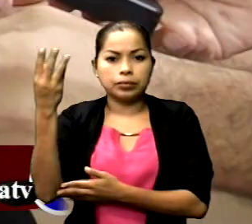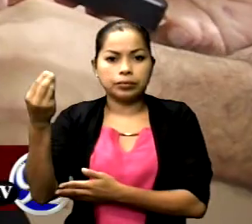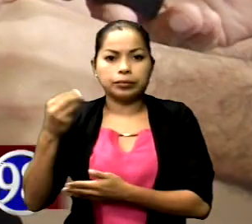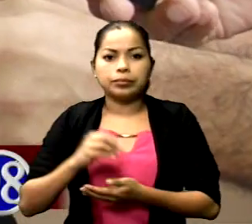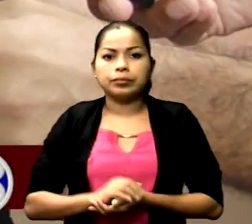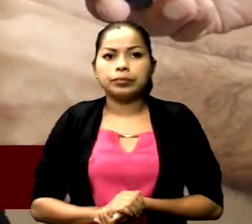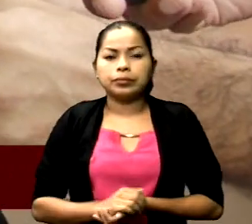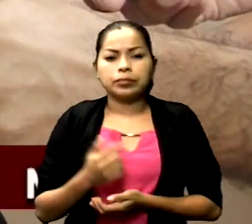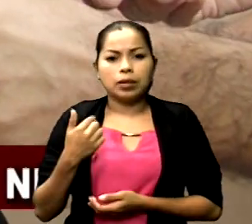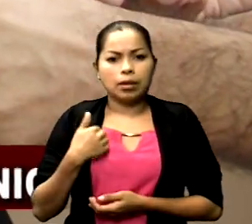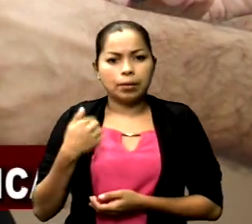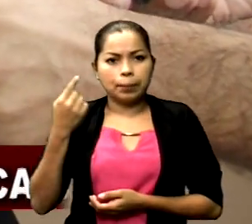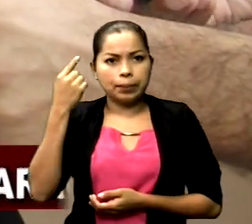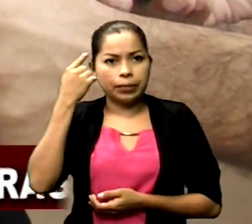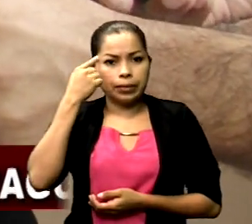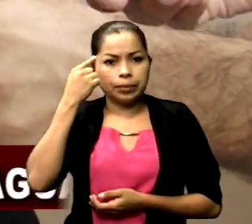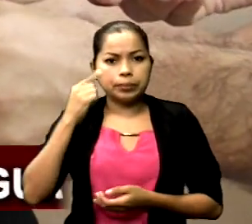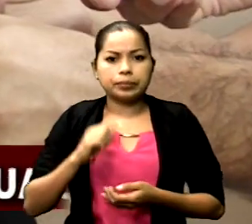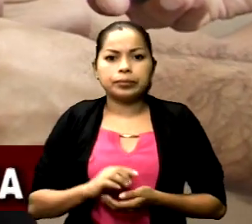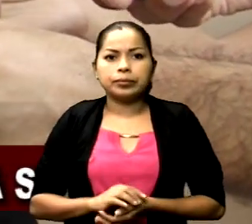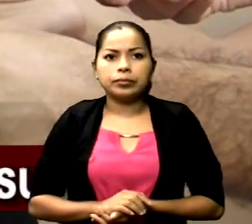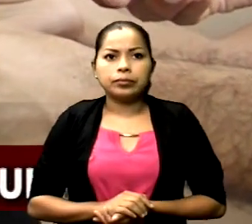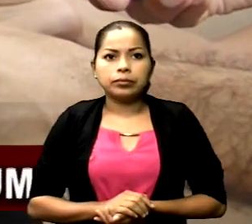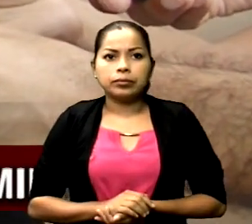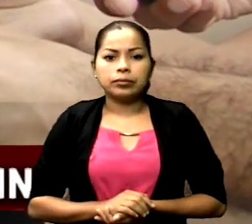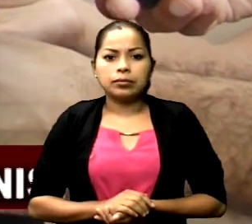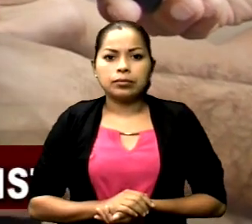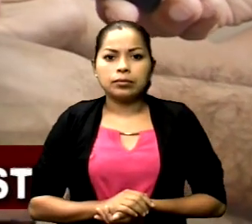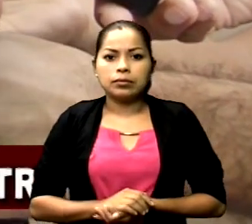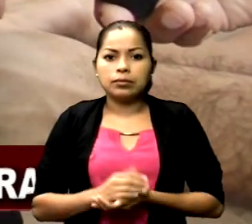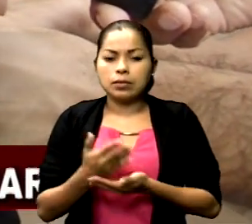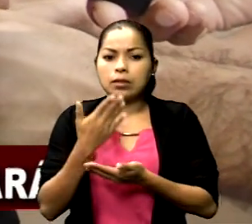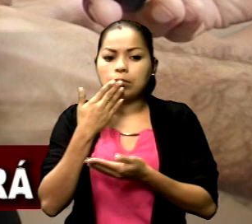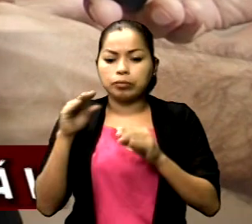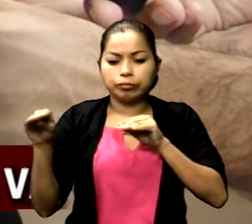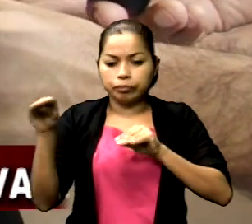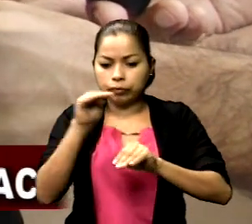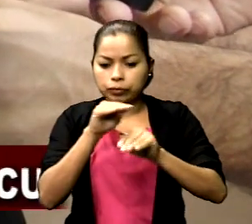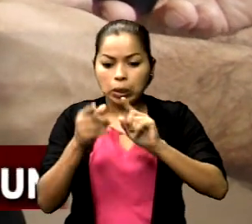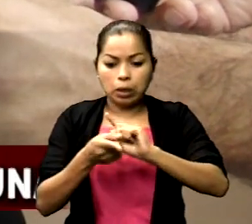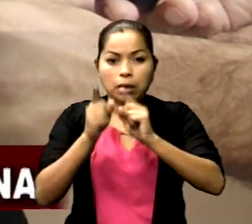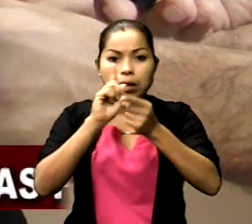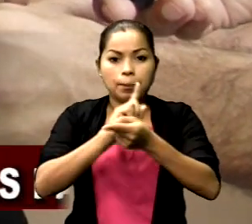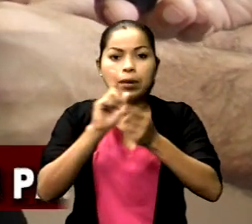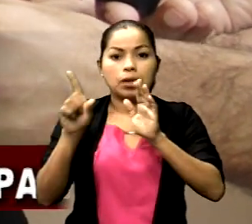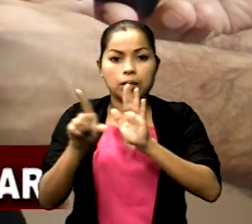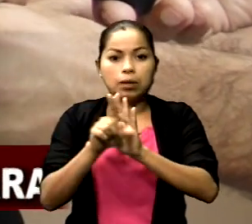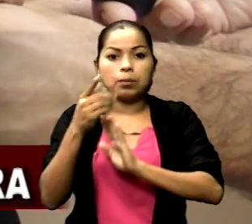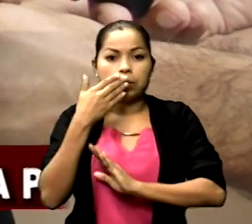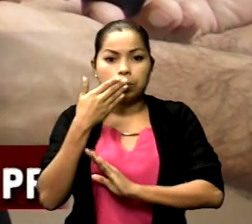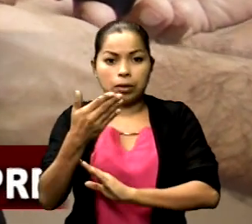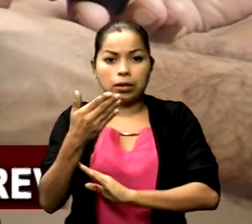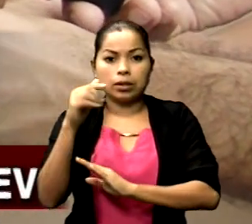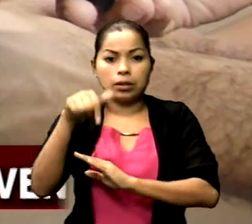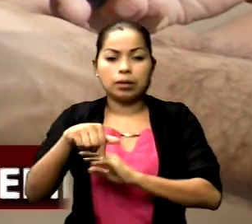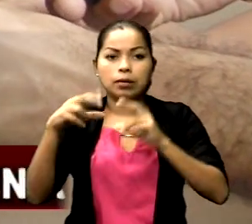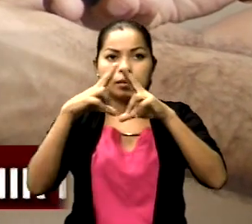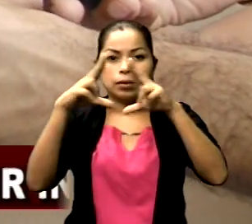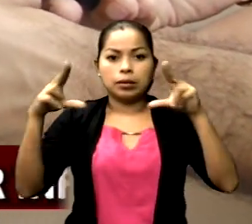adolescentes. Creemos que es una adecuación dentro de la ponderación penal que tiene